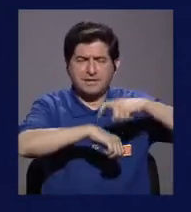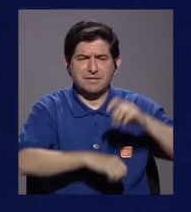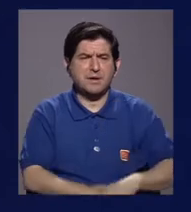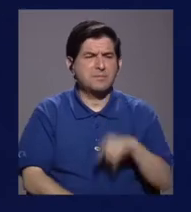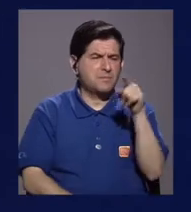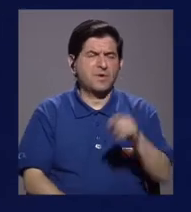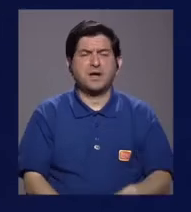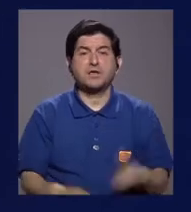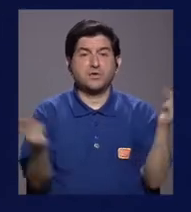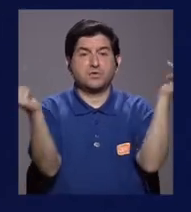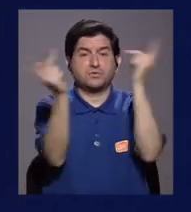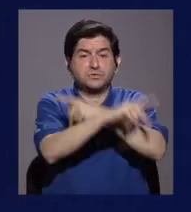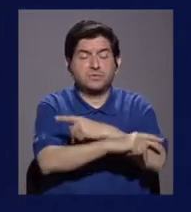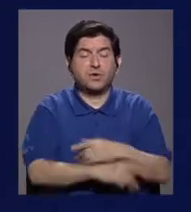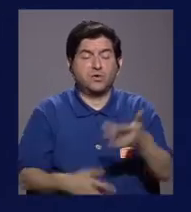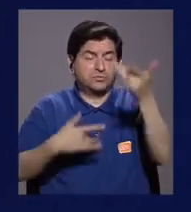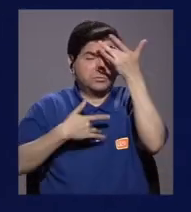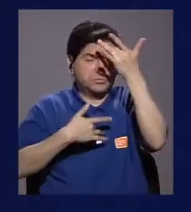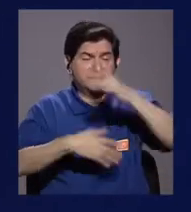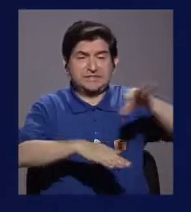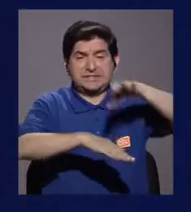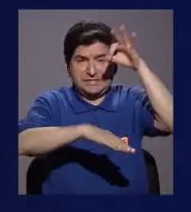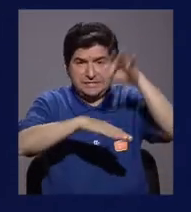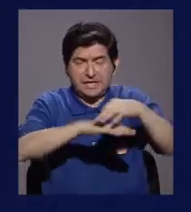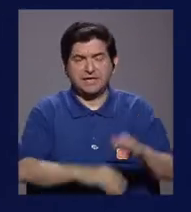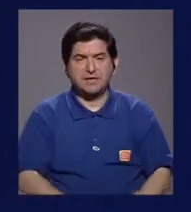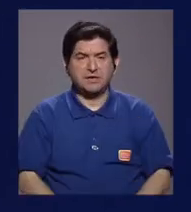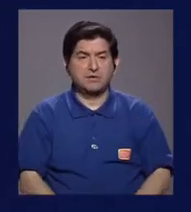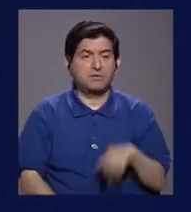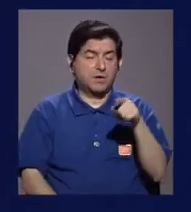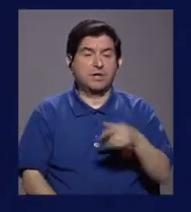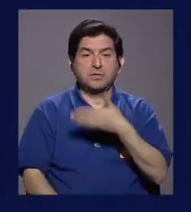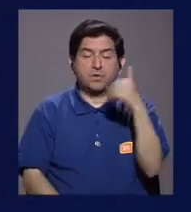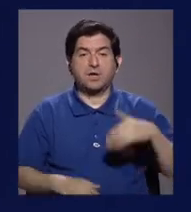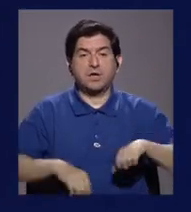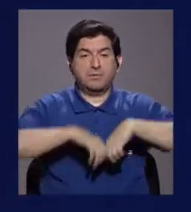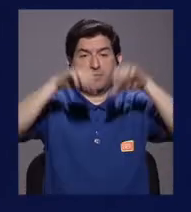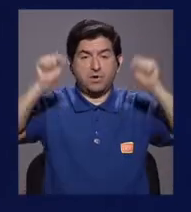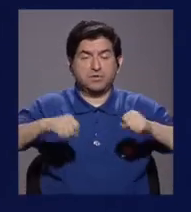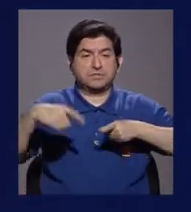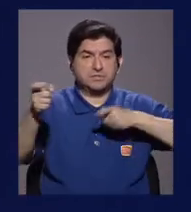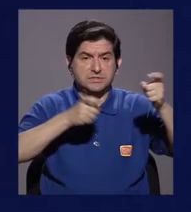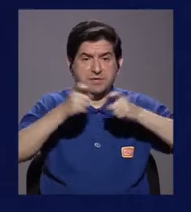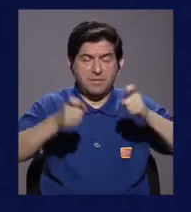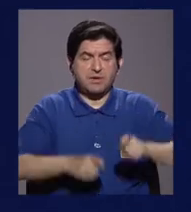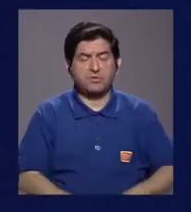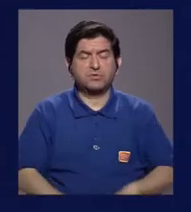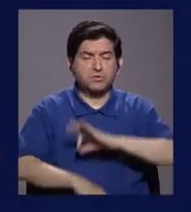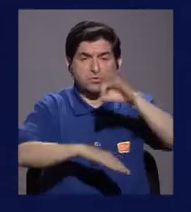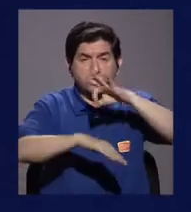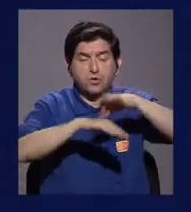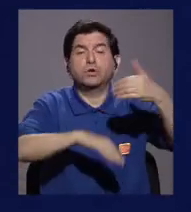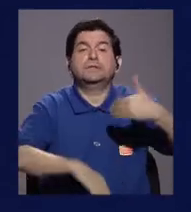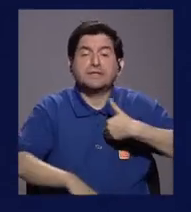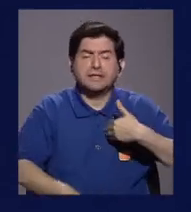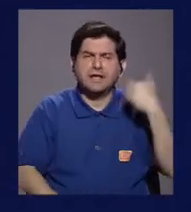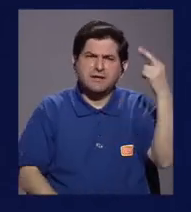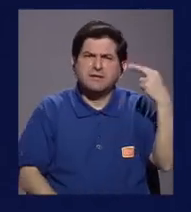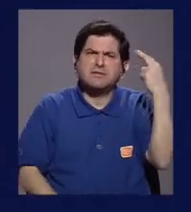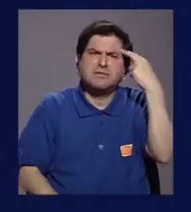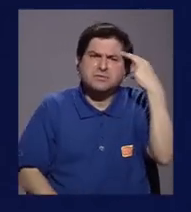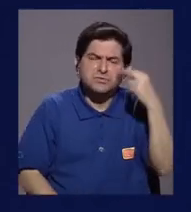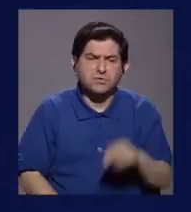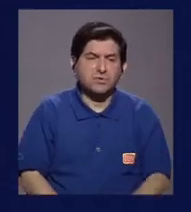entonces es muy importante entender el impacto de la movilidad de las fronteras en méxico por ejemplo